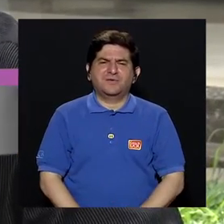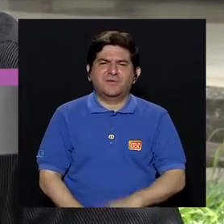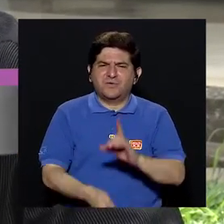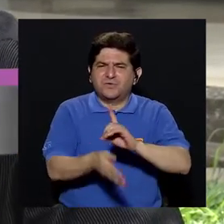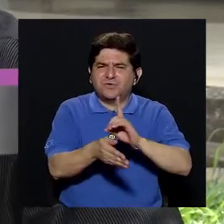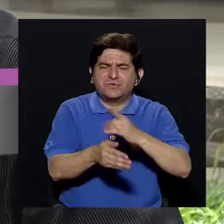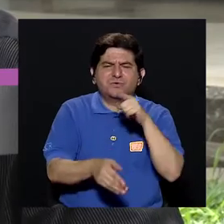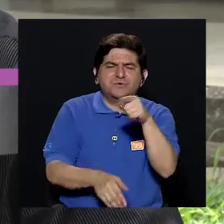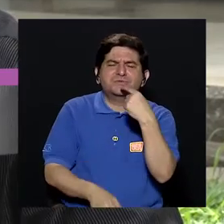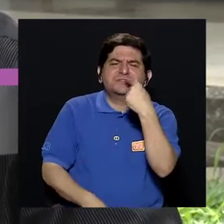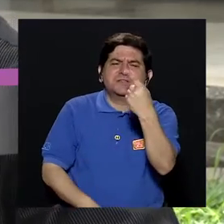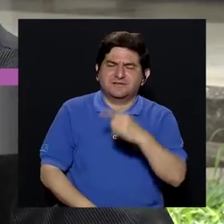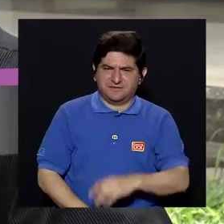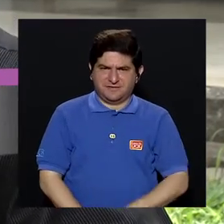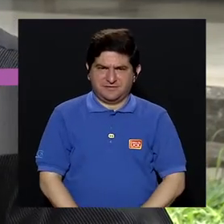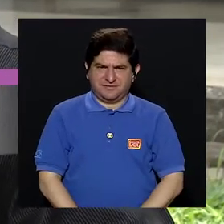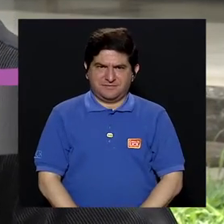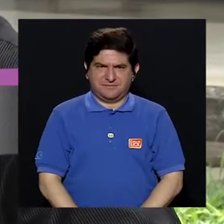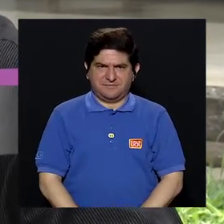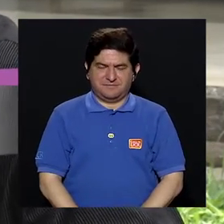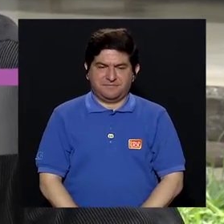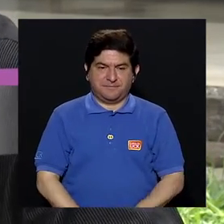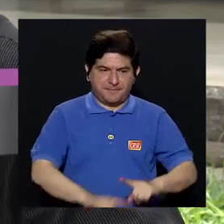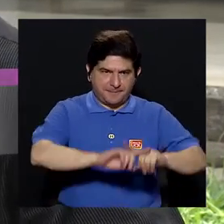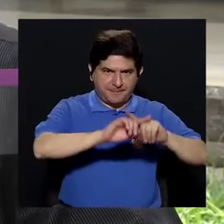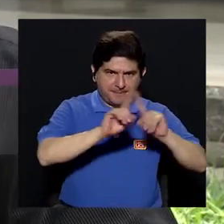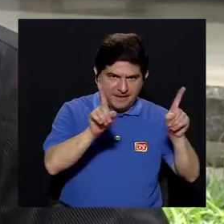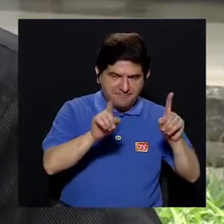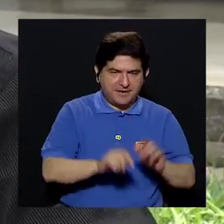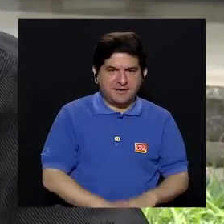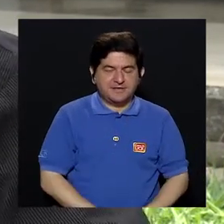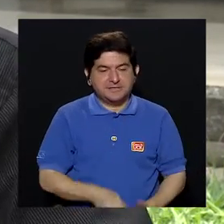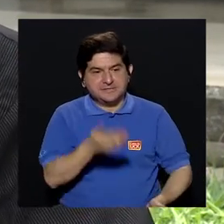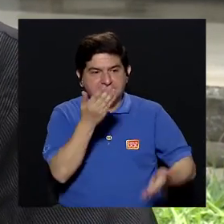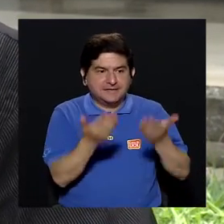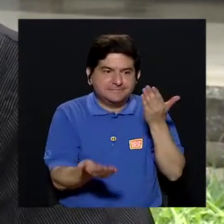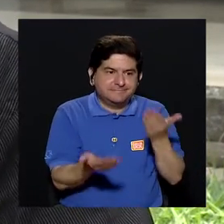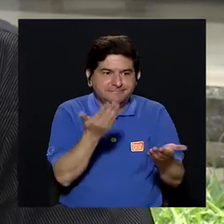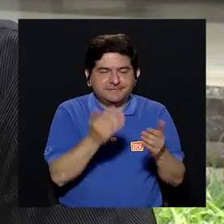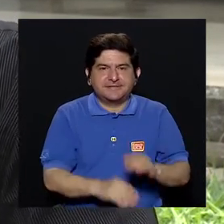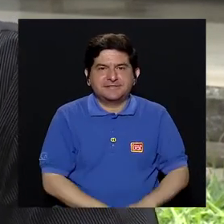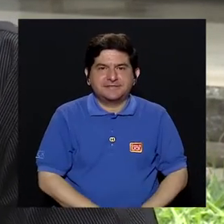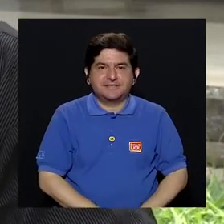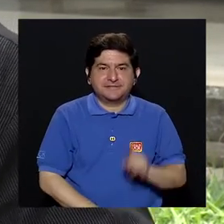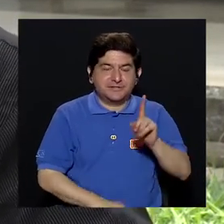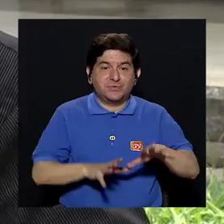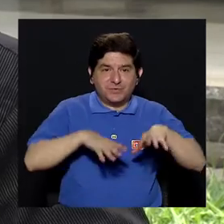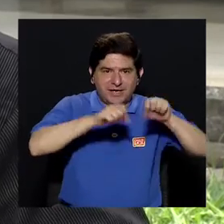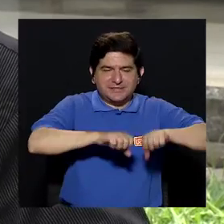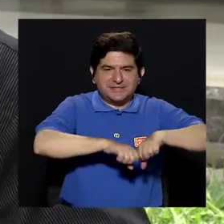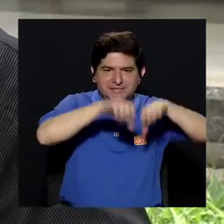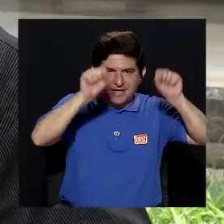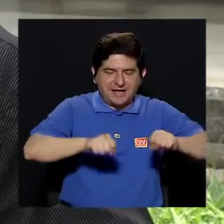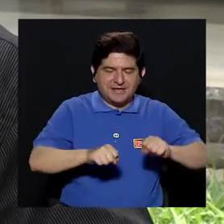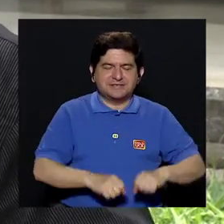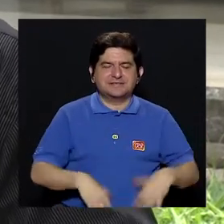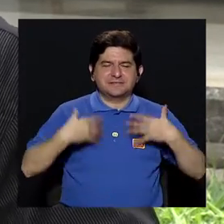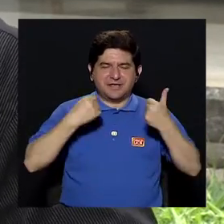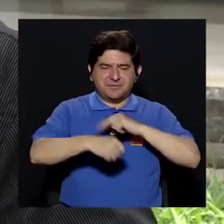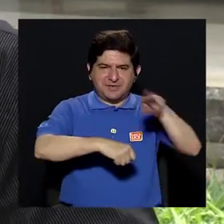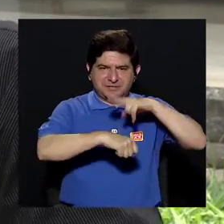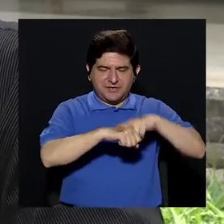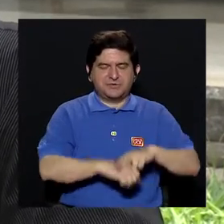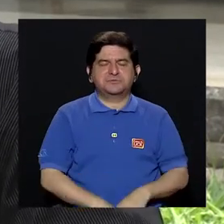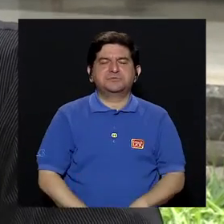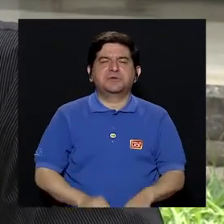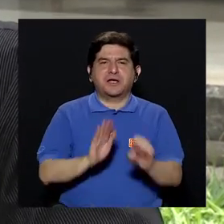mencionaba, y es que efectivamente pues a diferencia de una consulta, por ejemplo, el sistema de salud nacional,